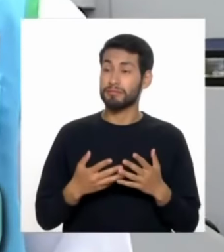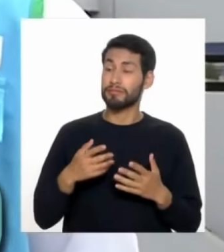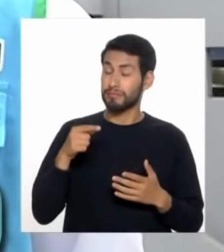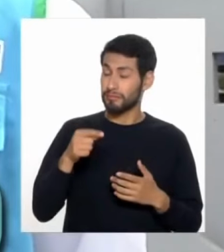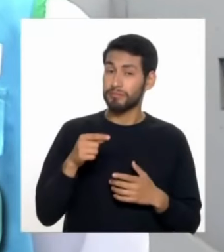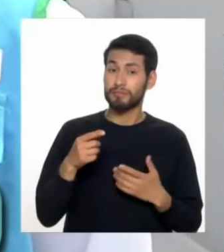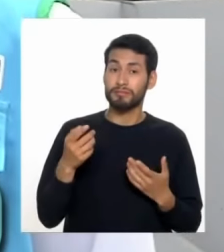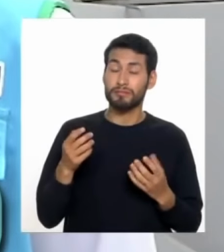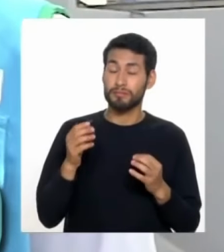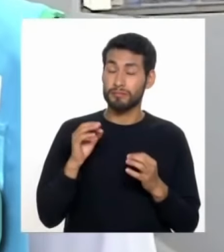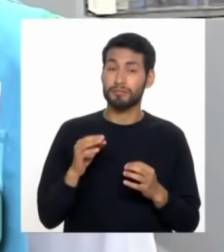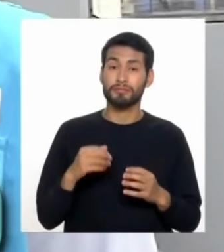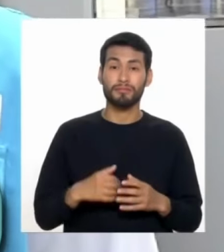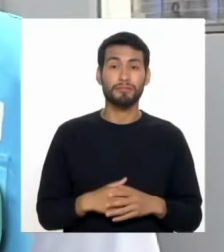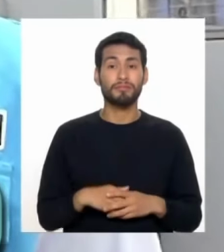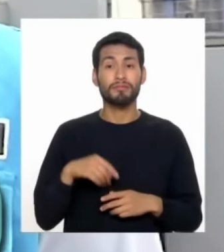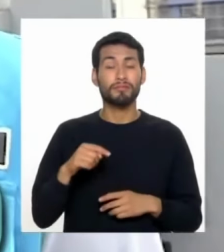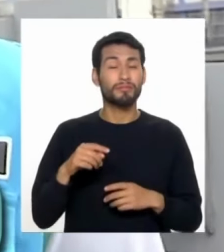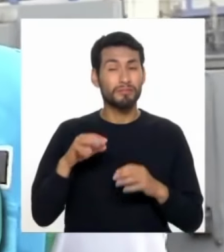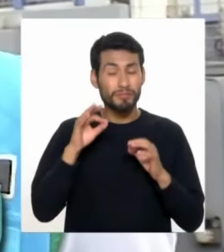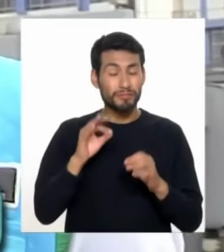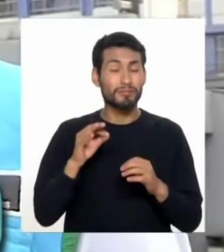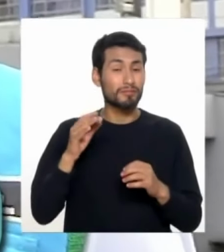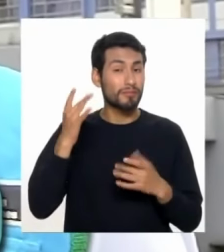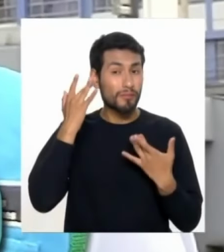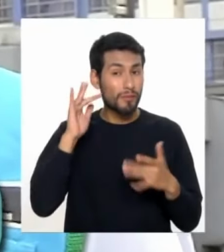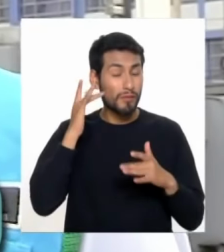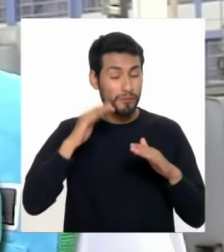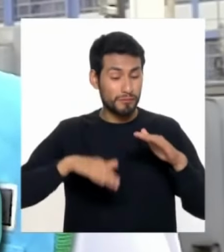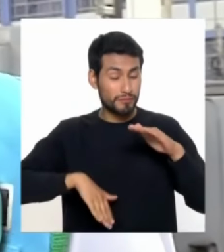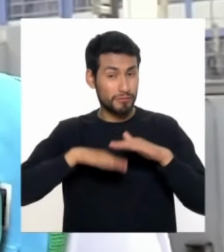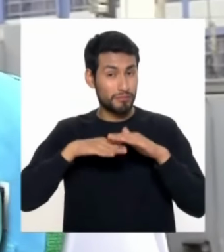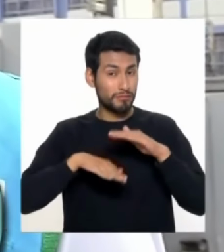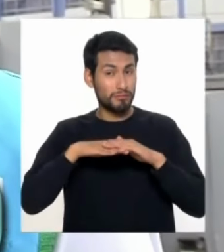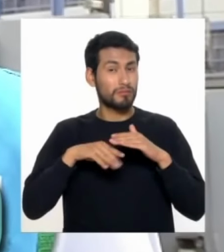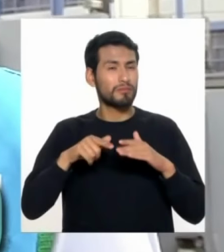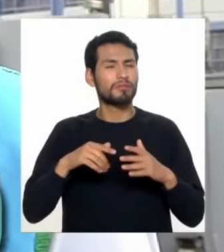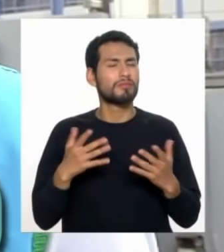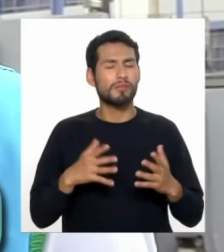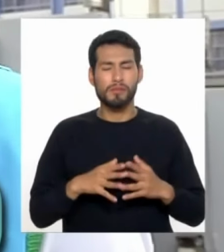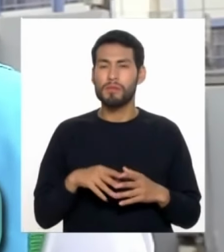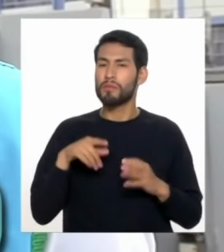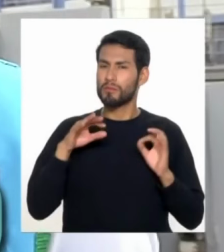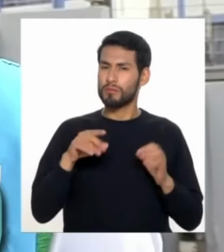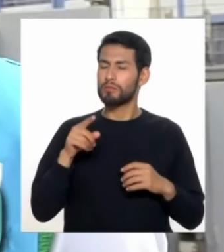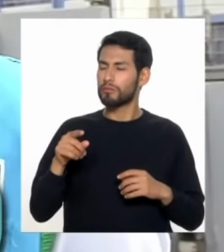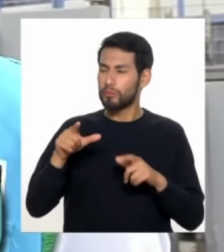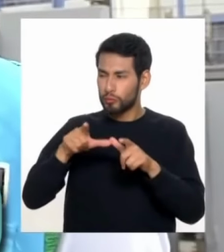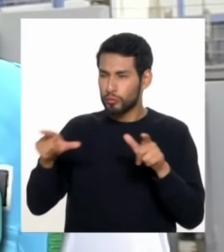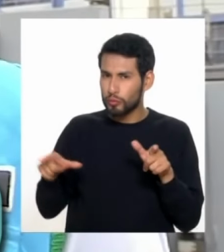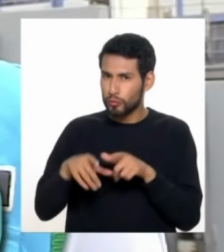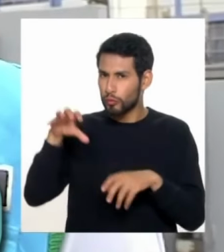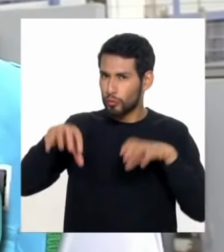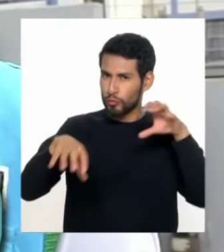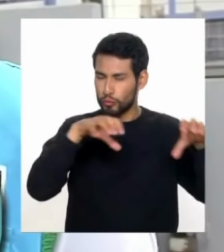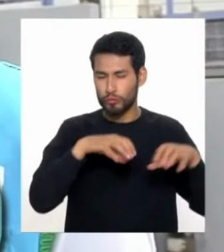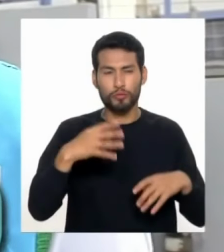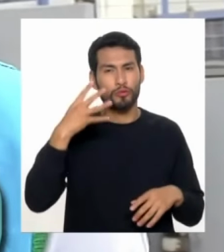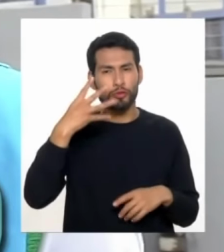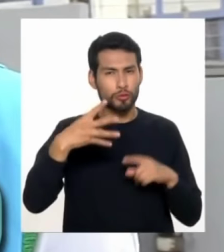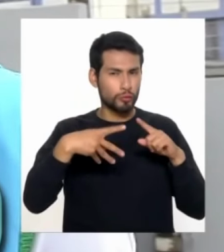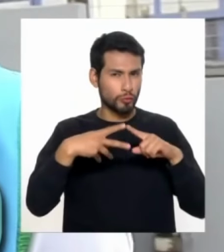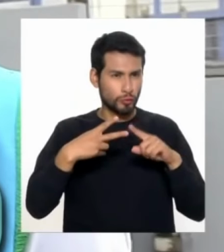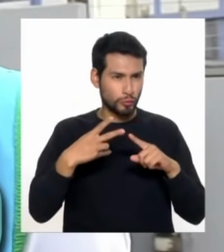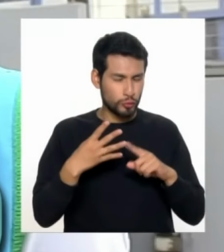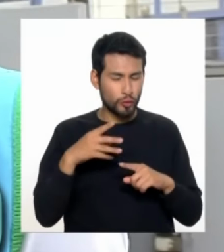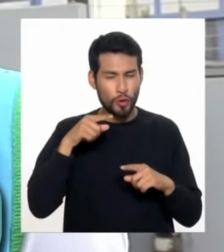en cámaras. El estándar recomendado normalmente se establece según zonas. Existen cuatro zonas,